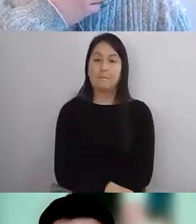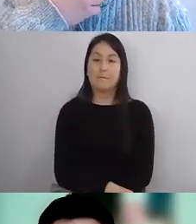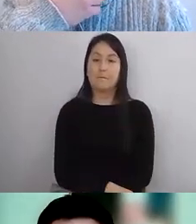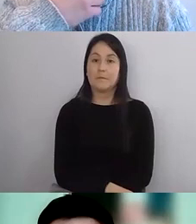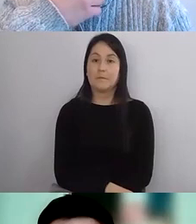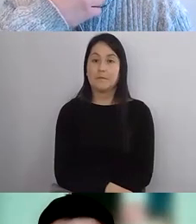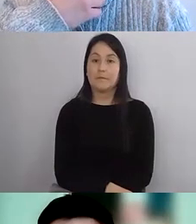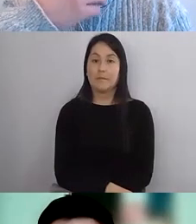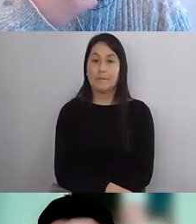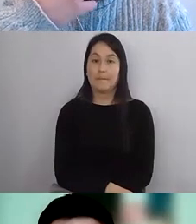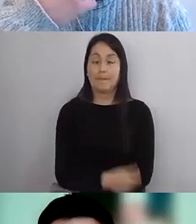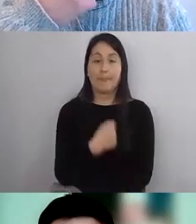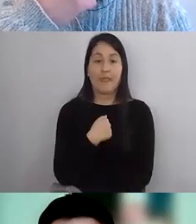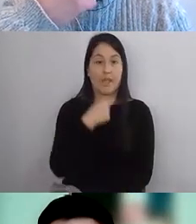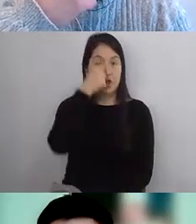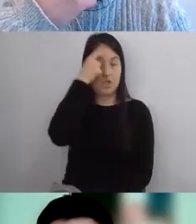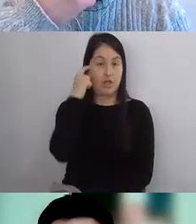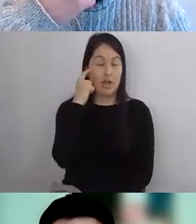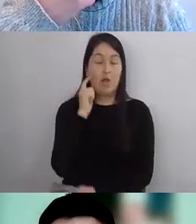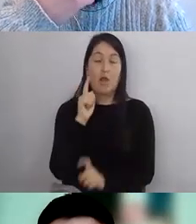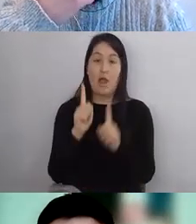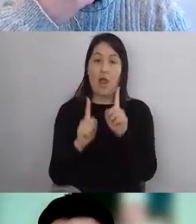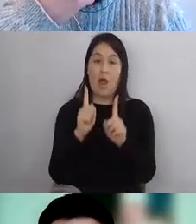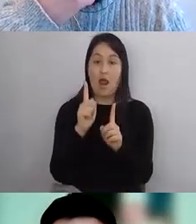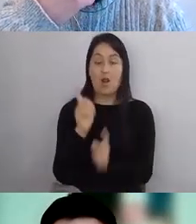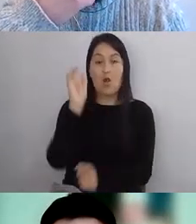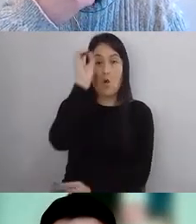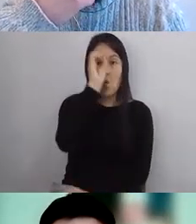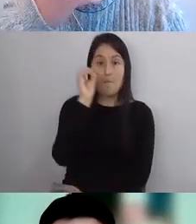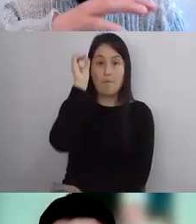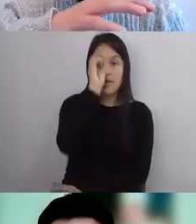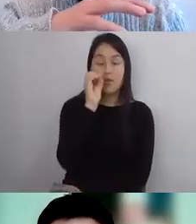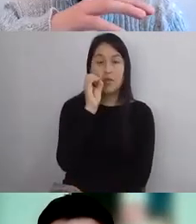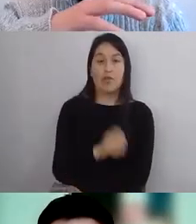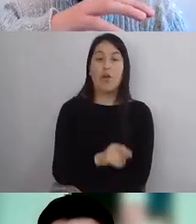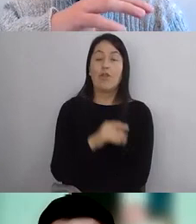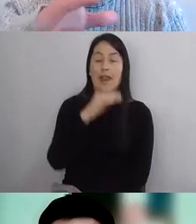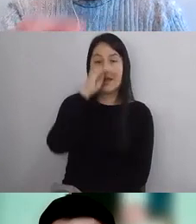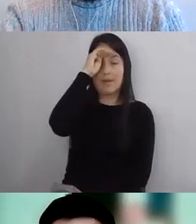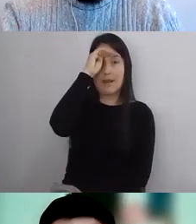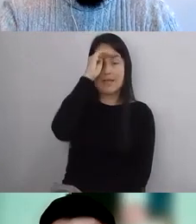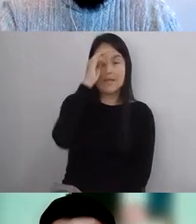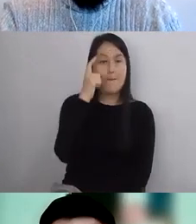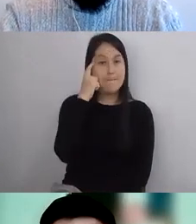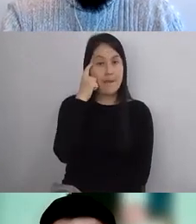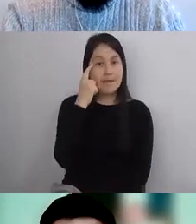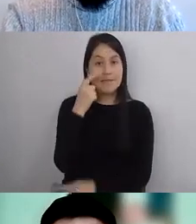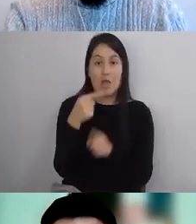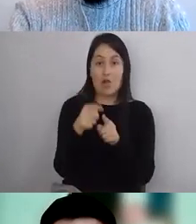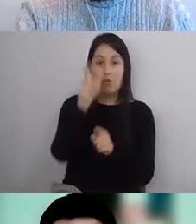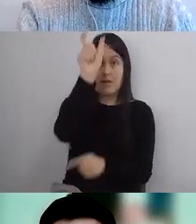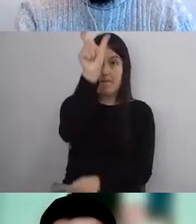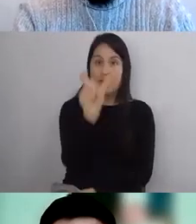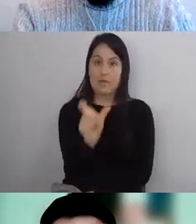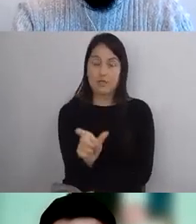Yo creo que una recomendación desde la experiencia es que piensen que al frente suyo ahí está